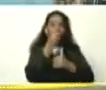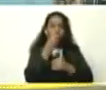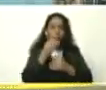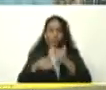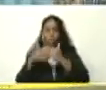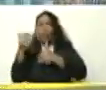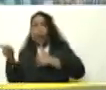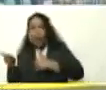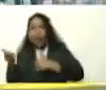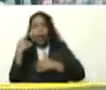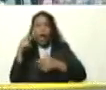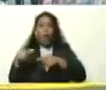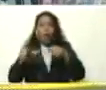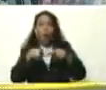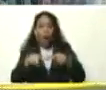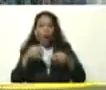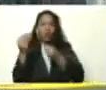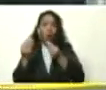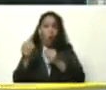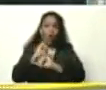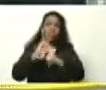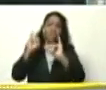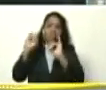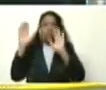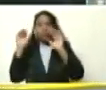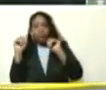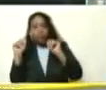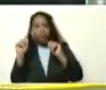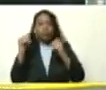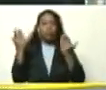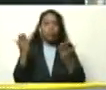y luego el espacio para despedirnos.